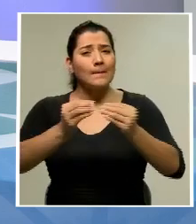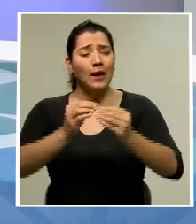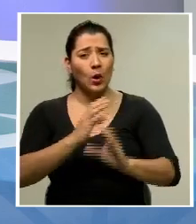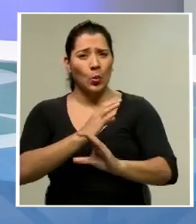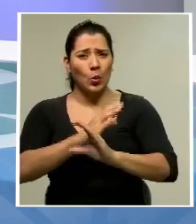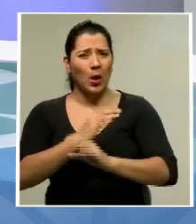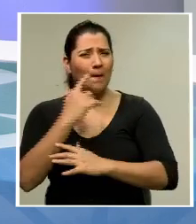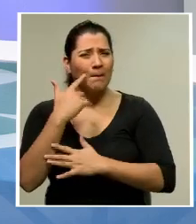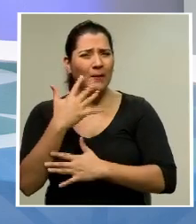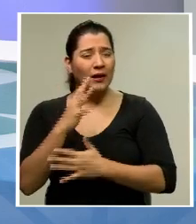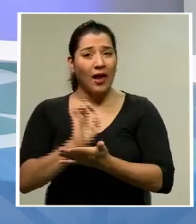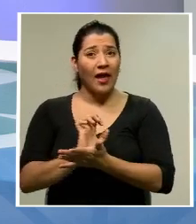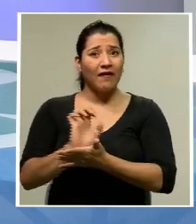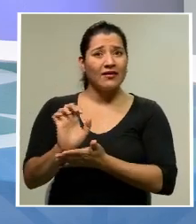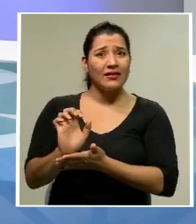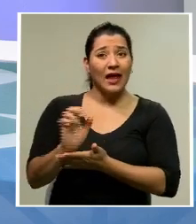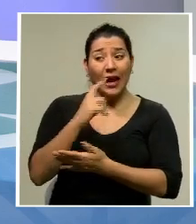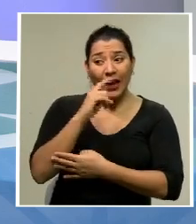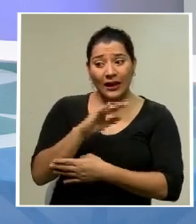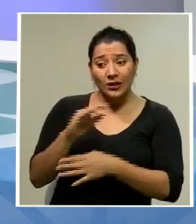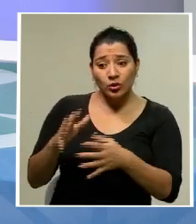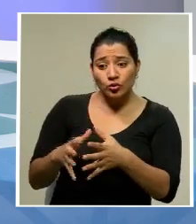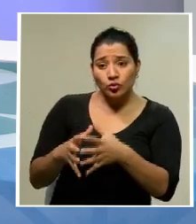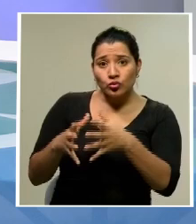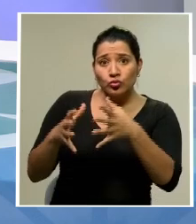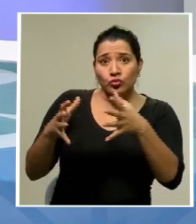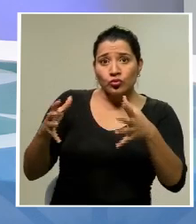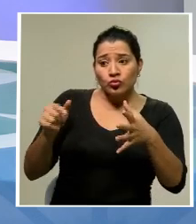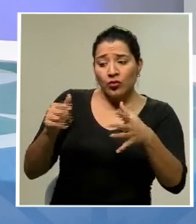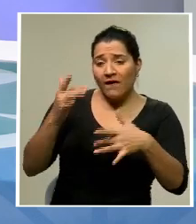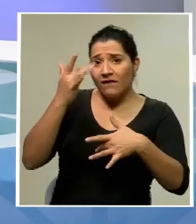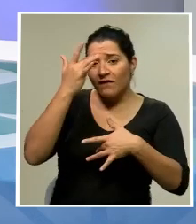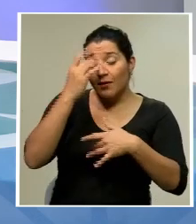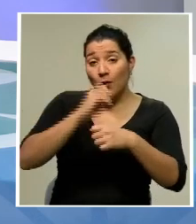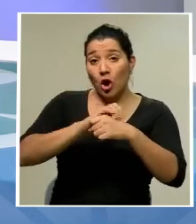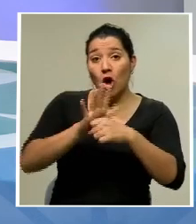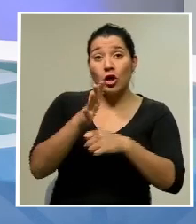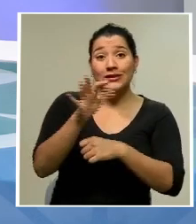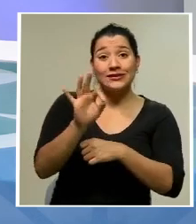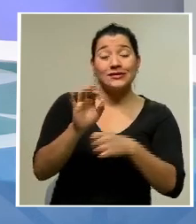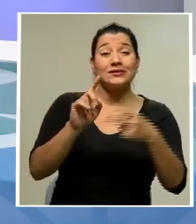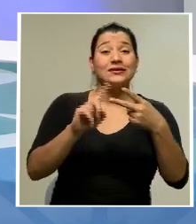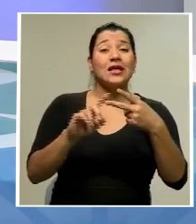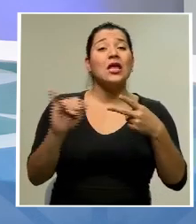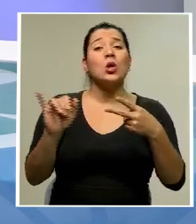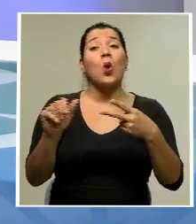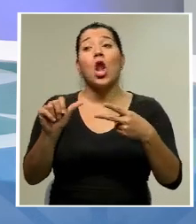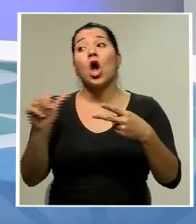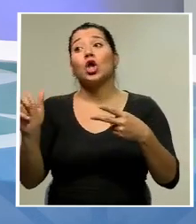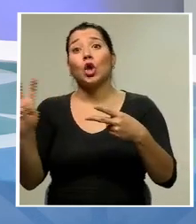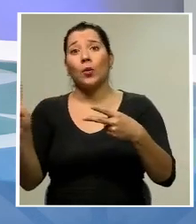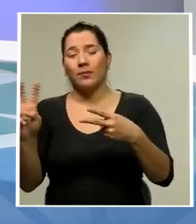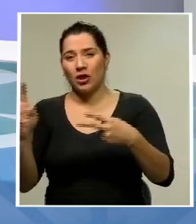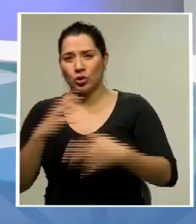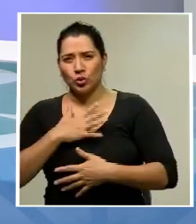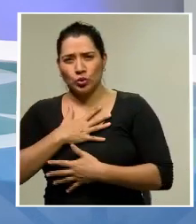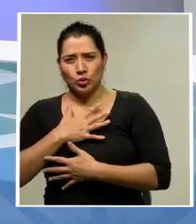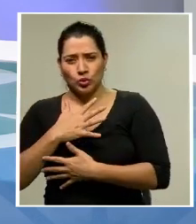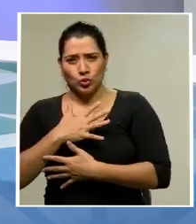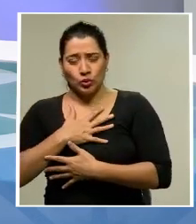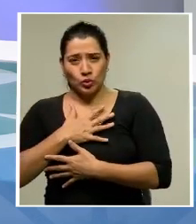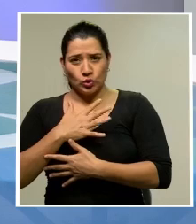el incremento de casos de COVID-19, así como también otros virus respiratorios que se